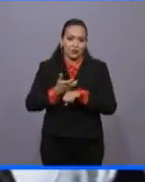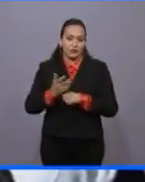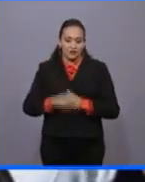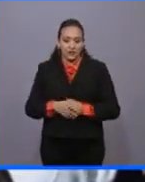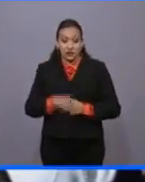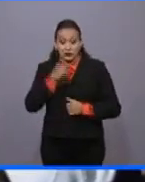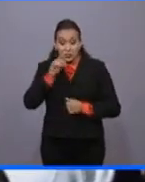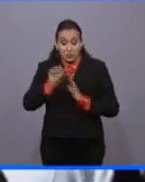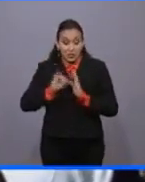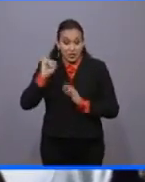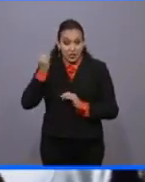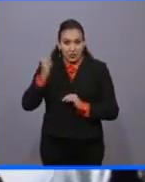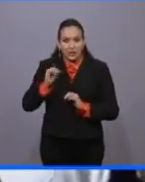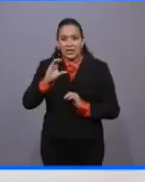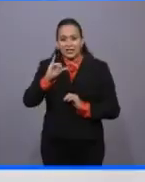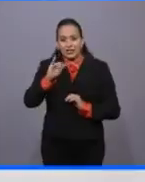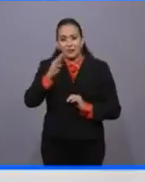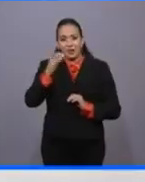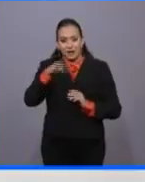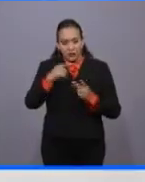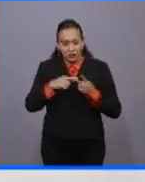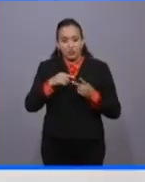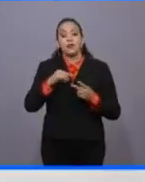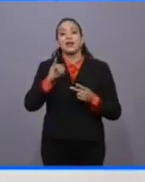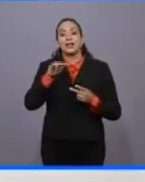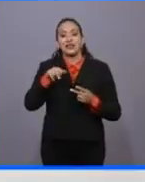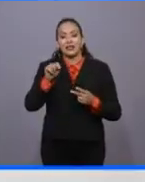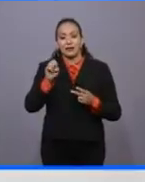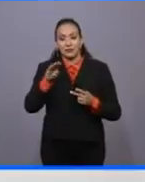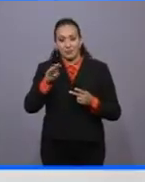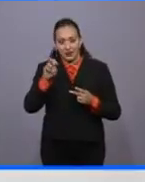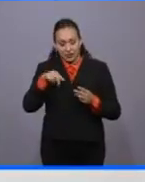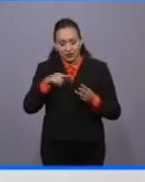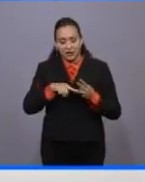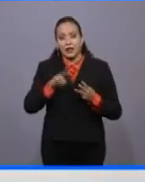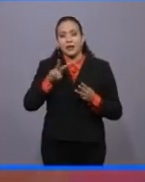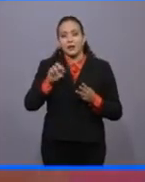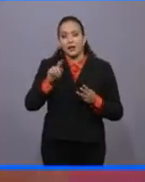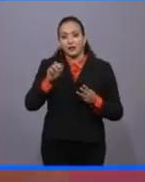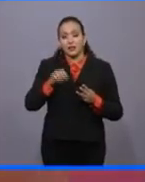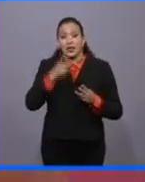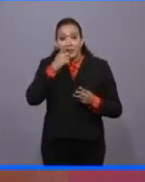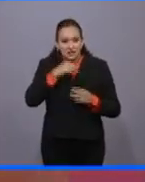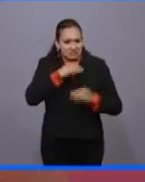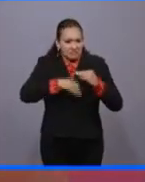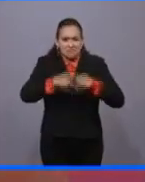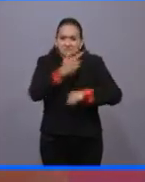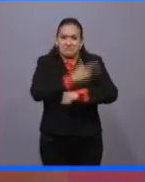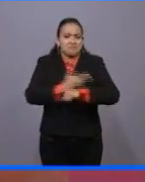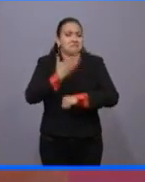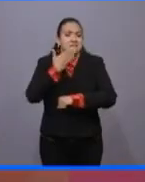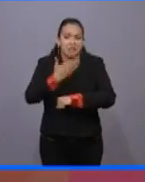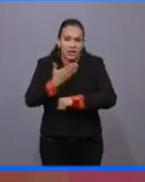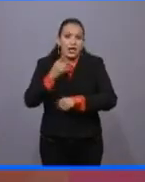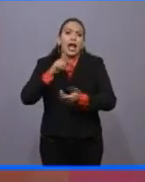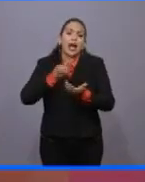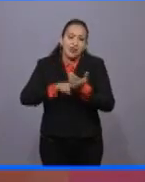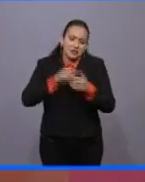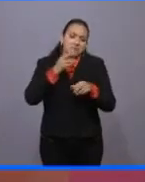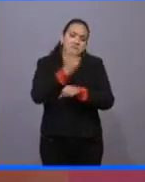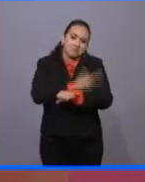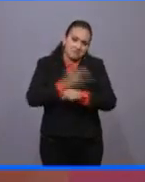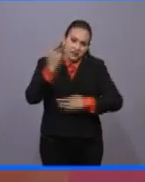pasado, Cibanco, Intercam y Vector. Se afirmó que todo transcurre de manera normal y analizan levantar